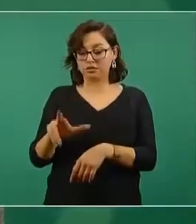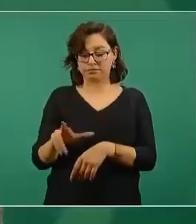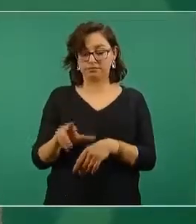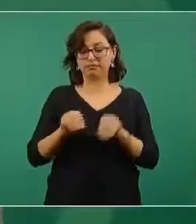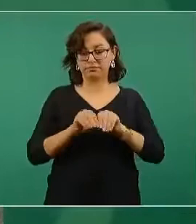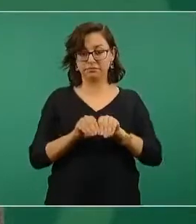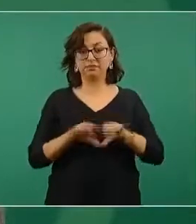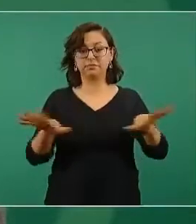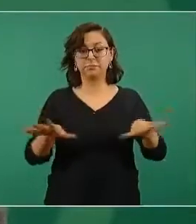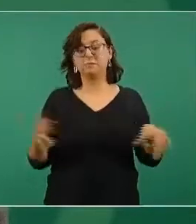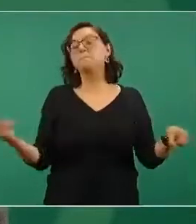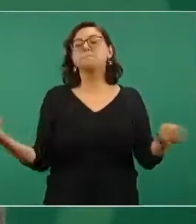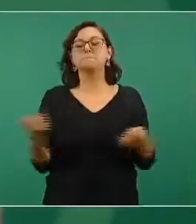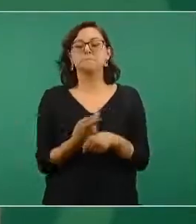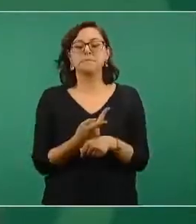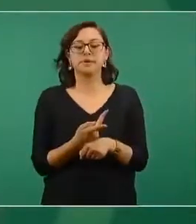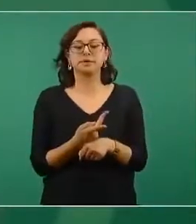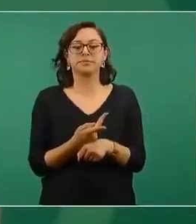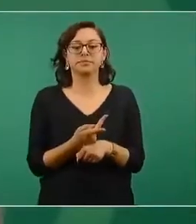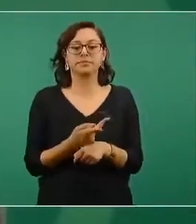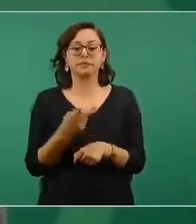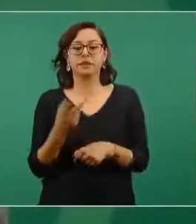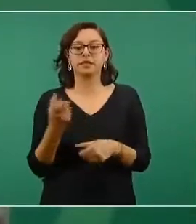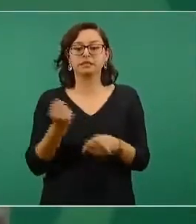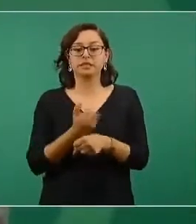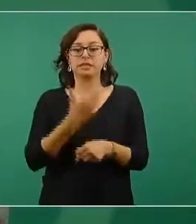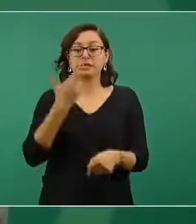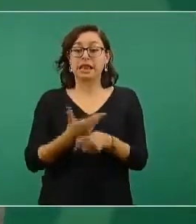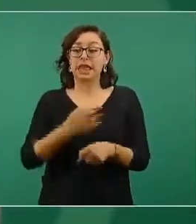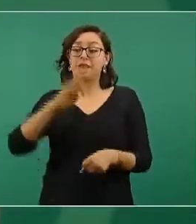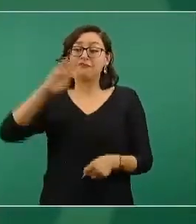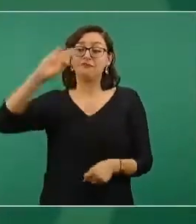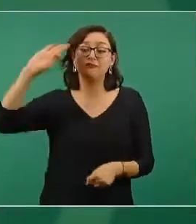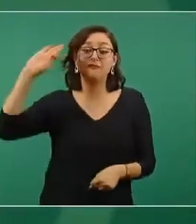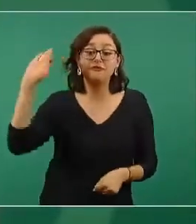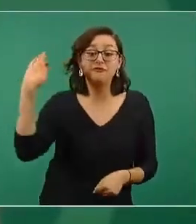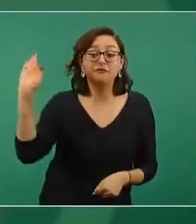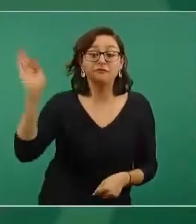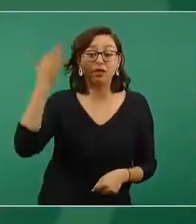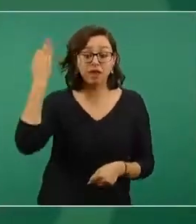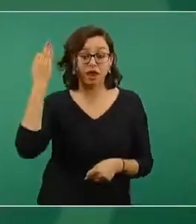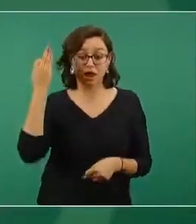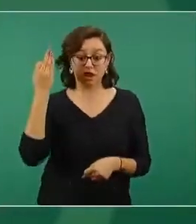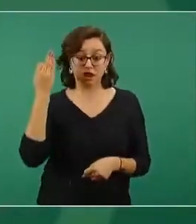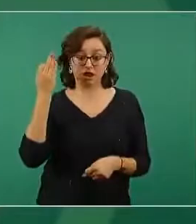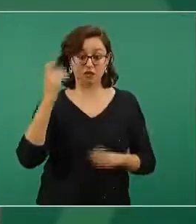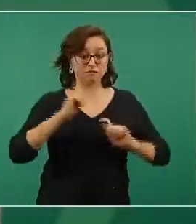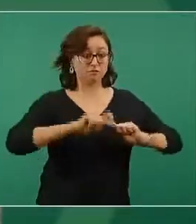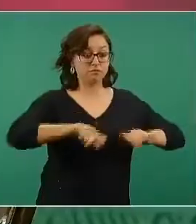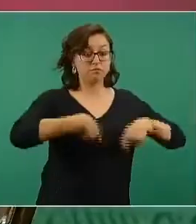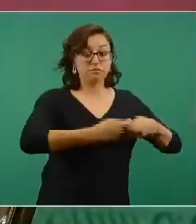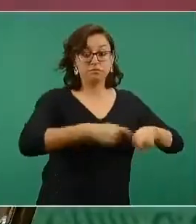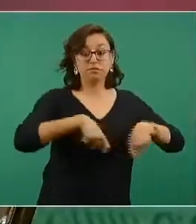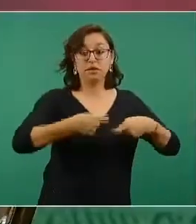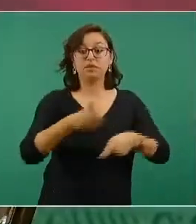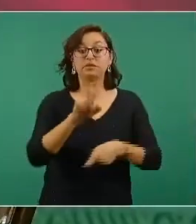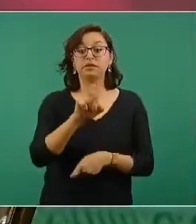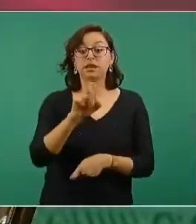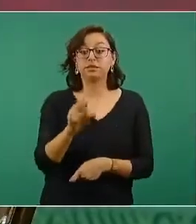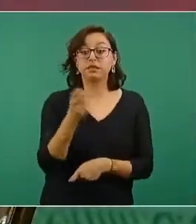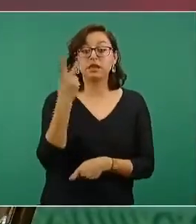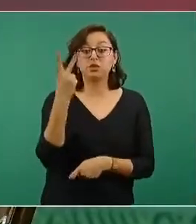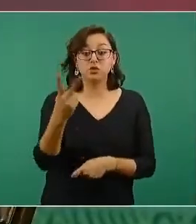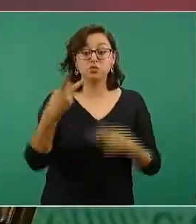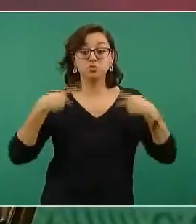la Secretaría de Salud Federal nombrará, y así fue, el doctor Alcocer, y dio el nombramiento a 32 enlaces